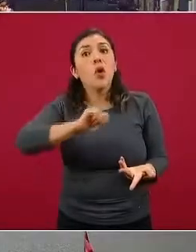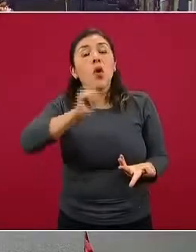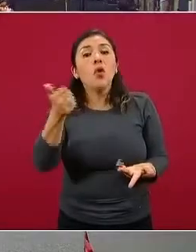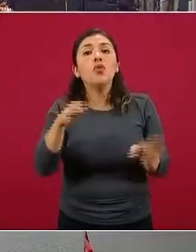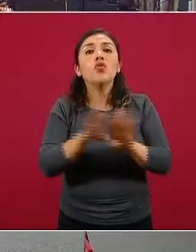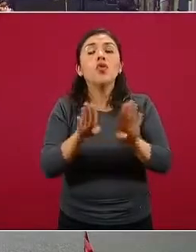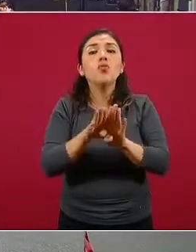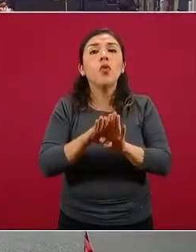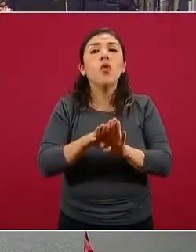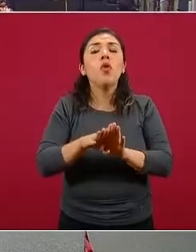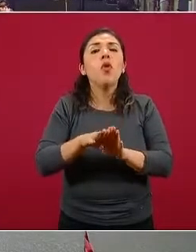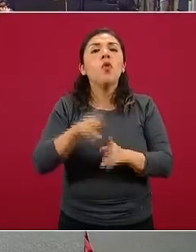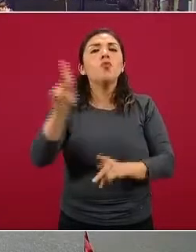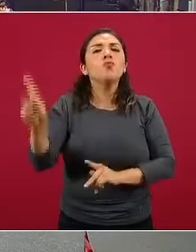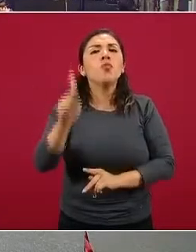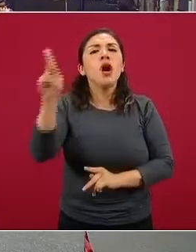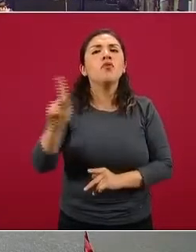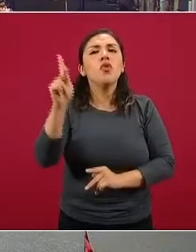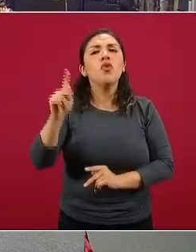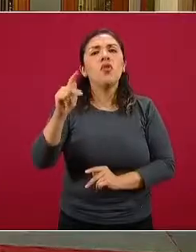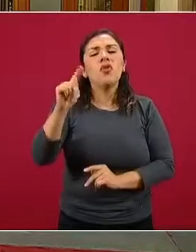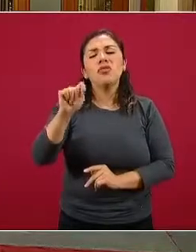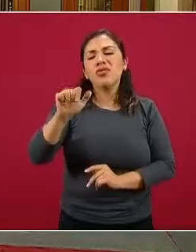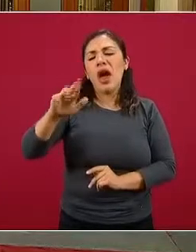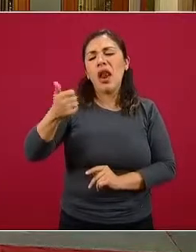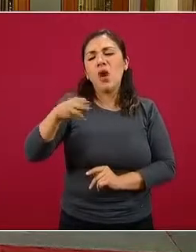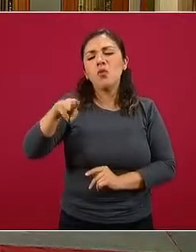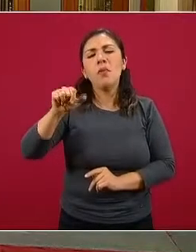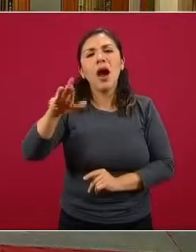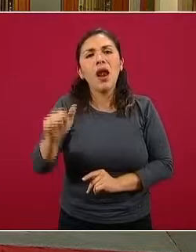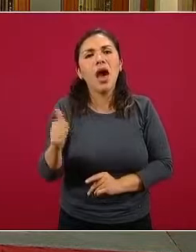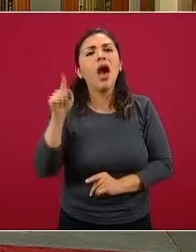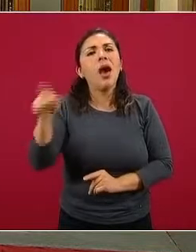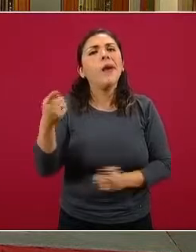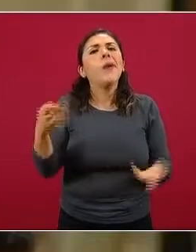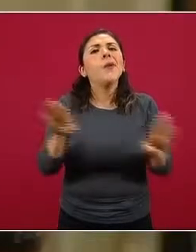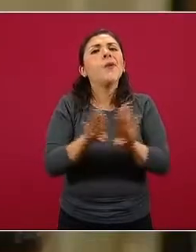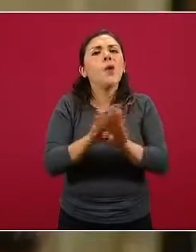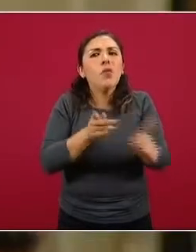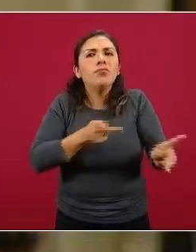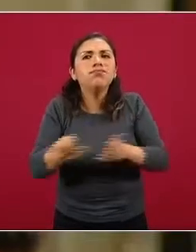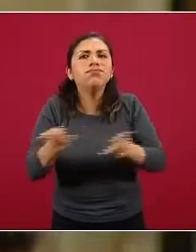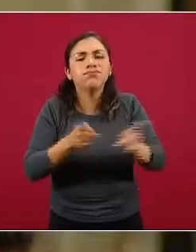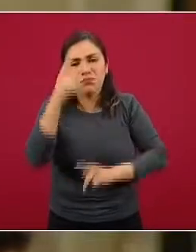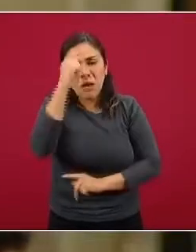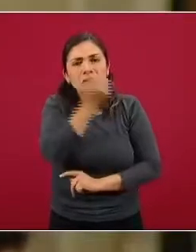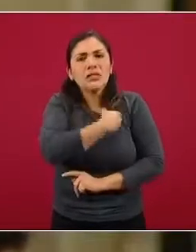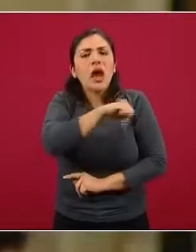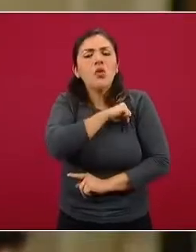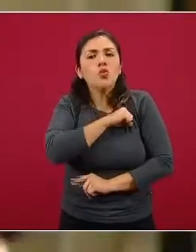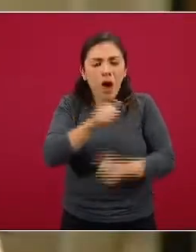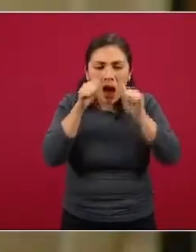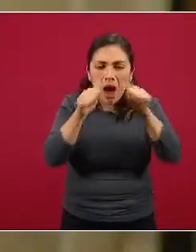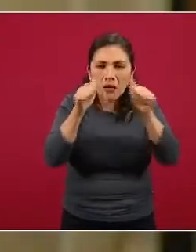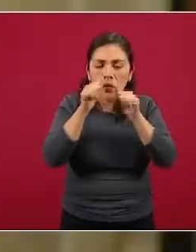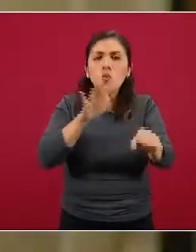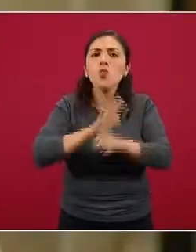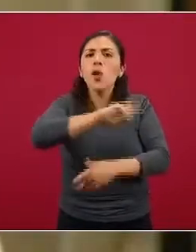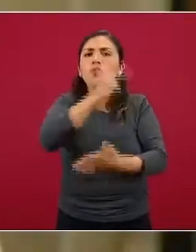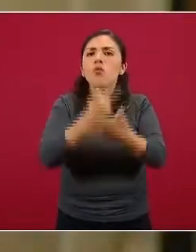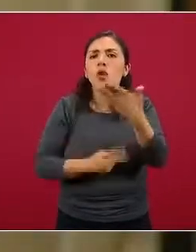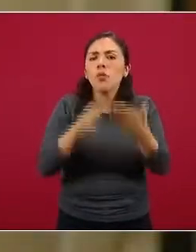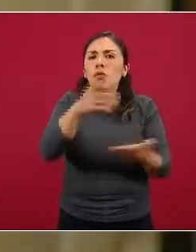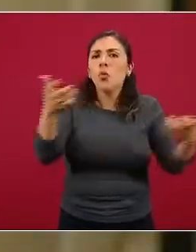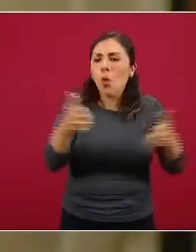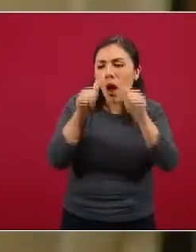de los tarahumaras, cómo están manejando la situación de salud, cuáles son los programas que están